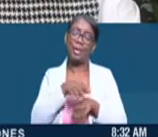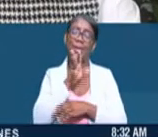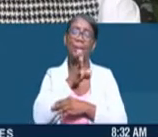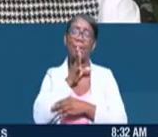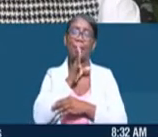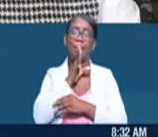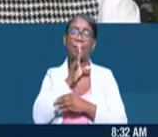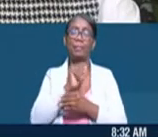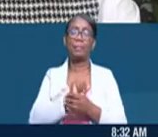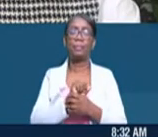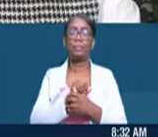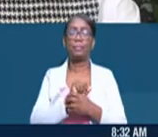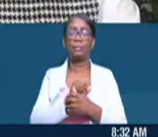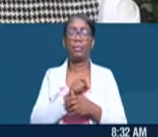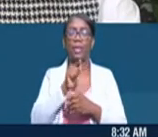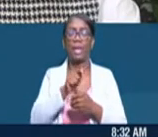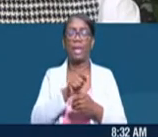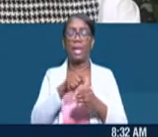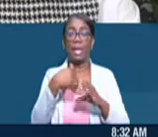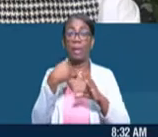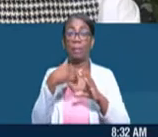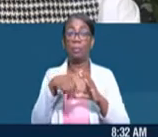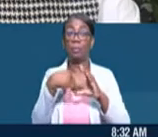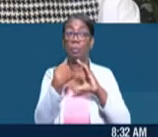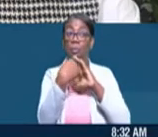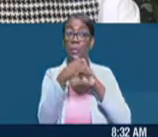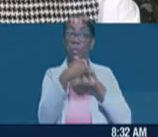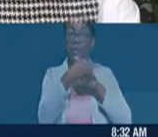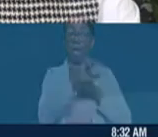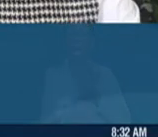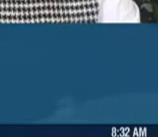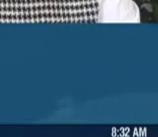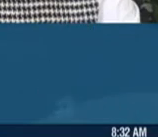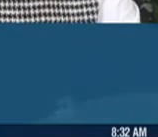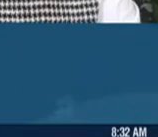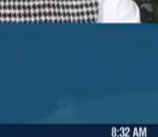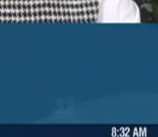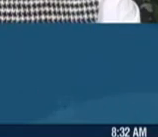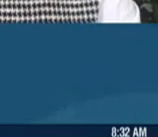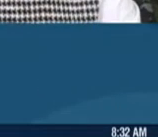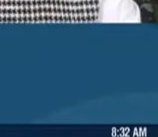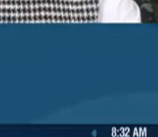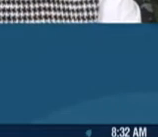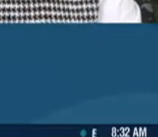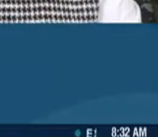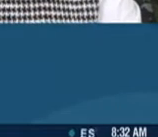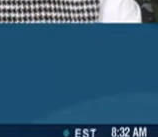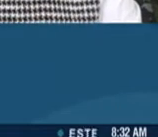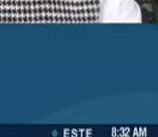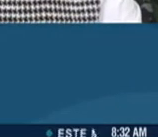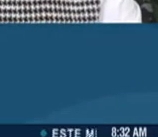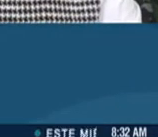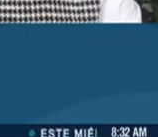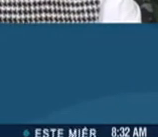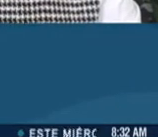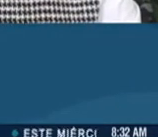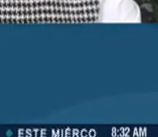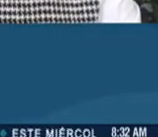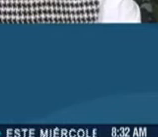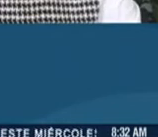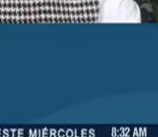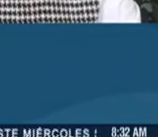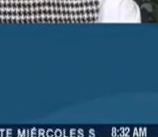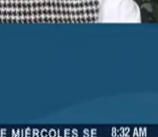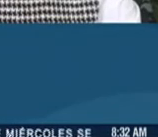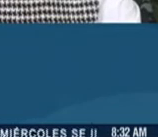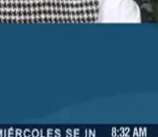de las exportaciones de productos del mar. Panamá en estos momentos está haciendo proyecciones realmente interesantes y la ARAP